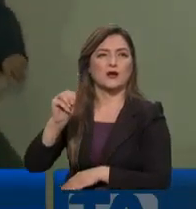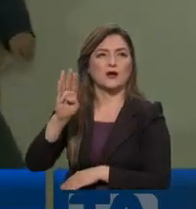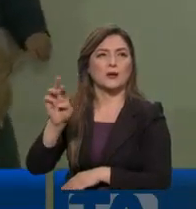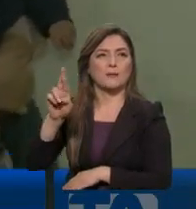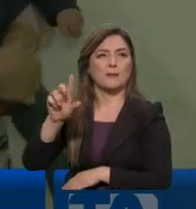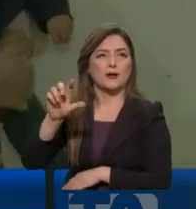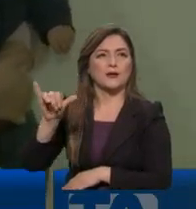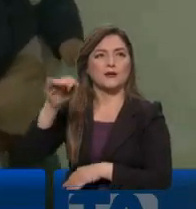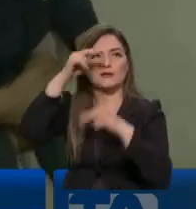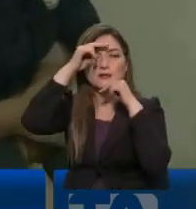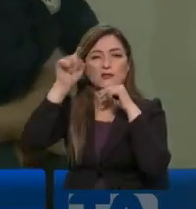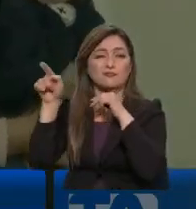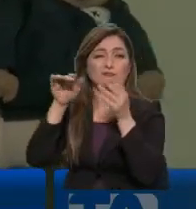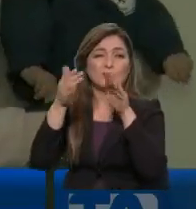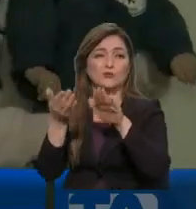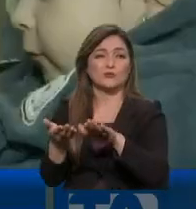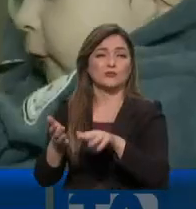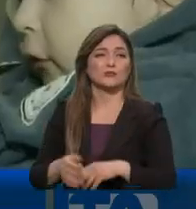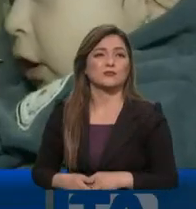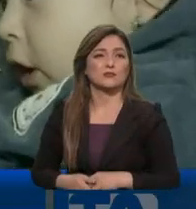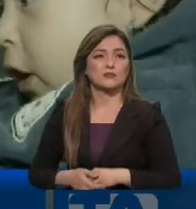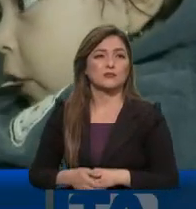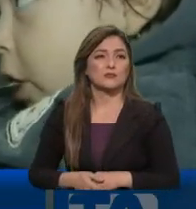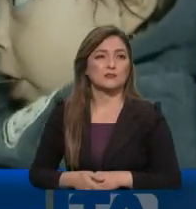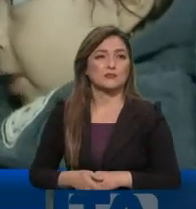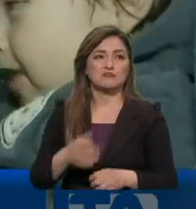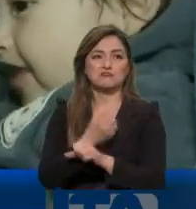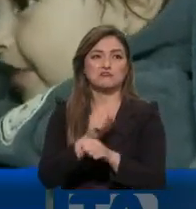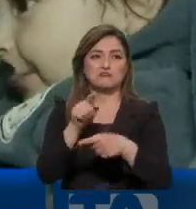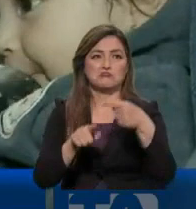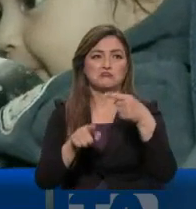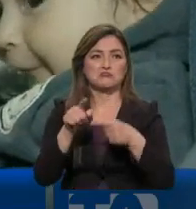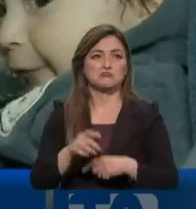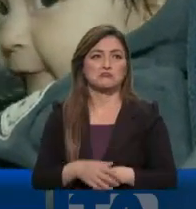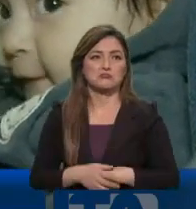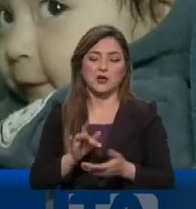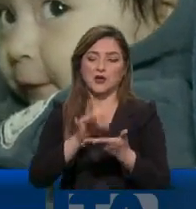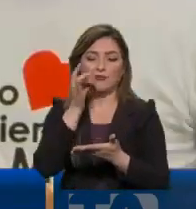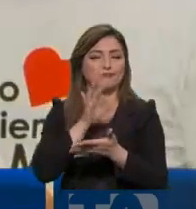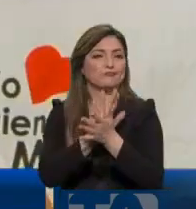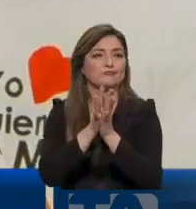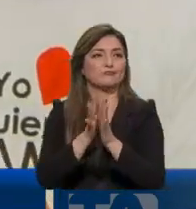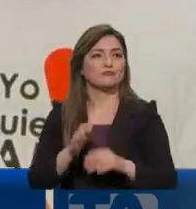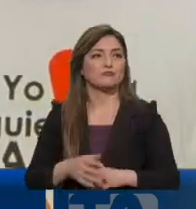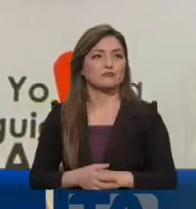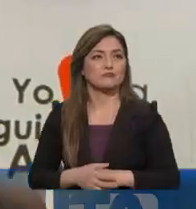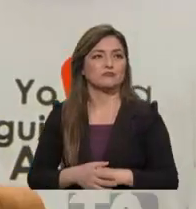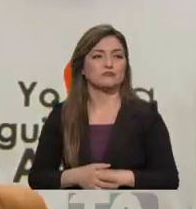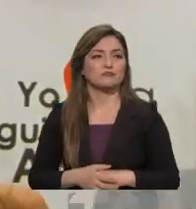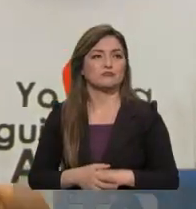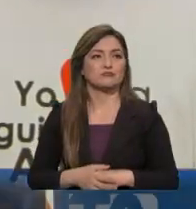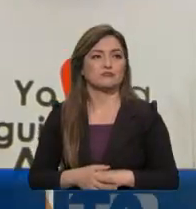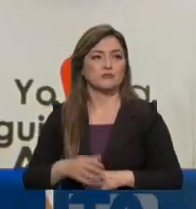a conocer en nuestro noticiero, pero que lamentablemente no sobrevivió porque no contó con estas medicinas. Es mucho esfuerzo